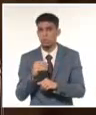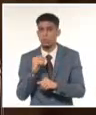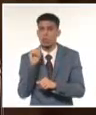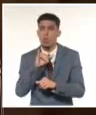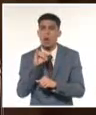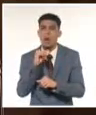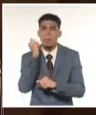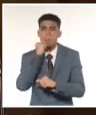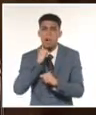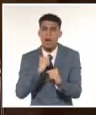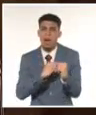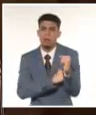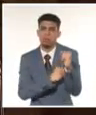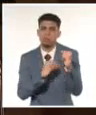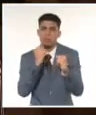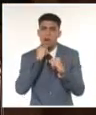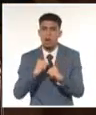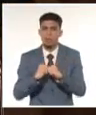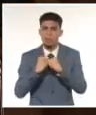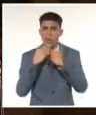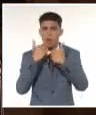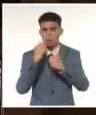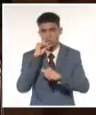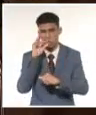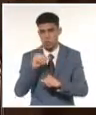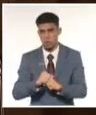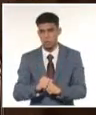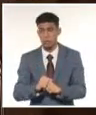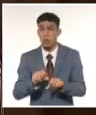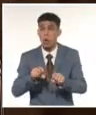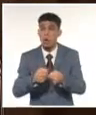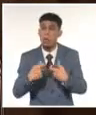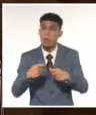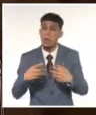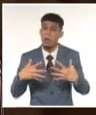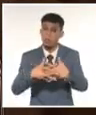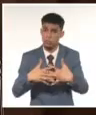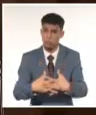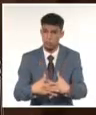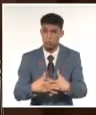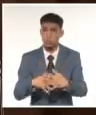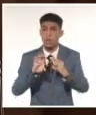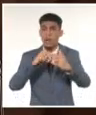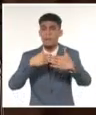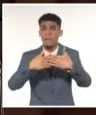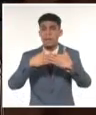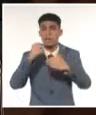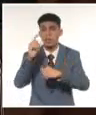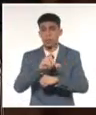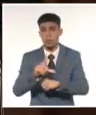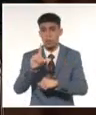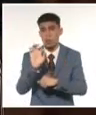coherentemente y ordenadamente al desarrollo del país, encadenarlos con la empresa estatal,